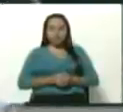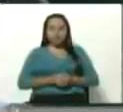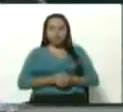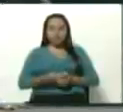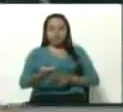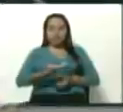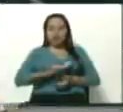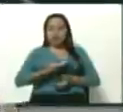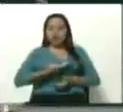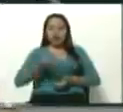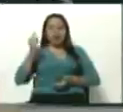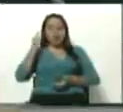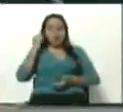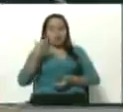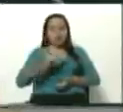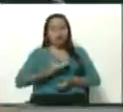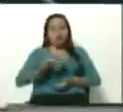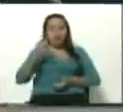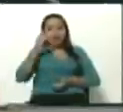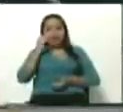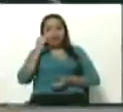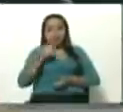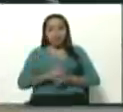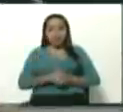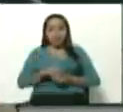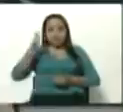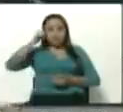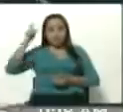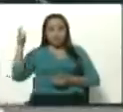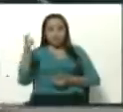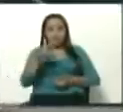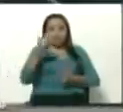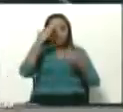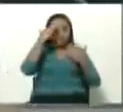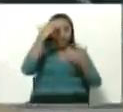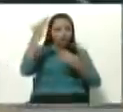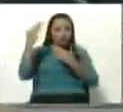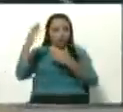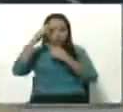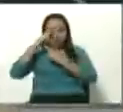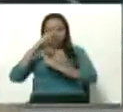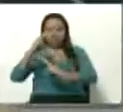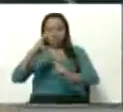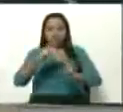Alcaldes y alcaldesas del Estado Bolivariano de Guárico, mis saludos y mi respeto.